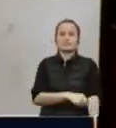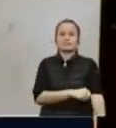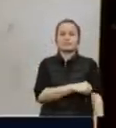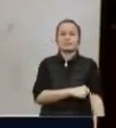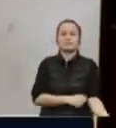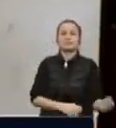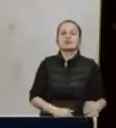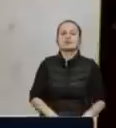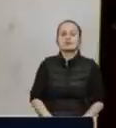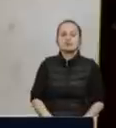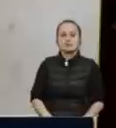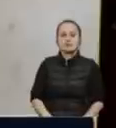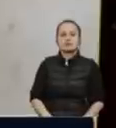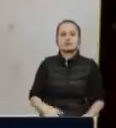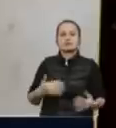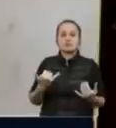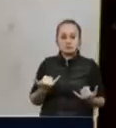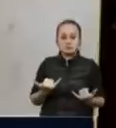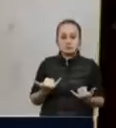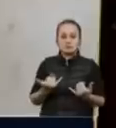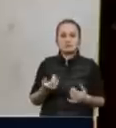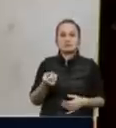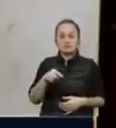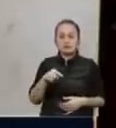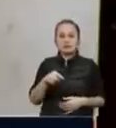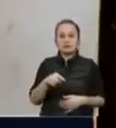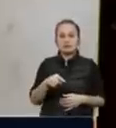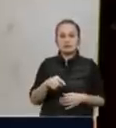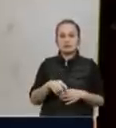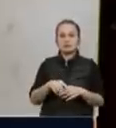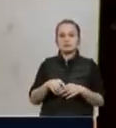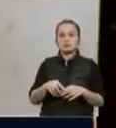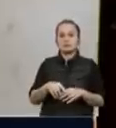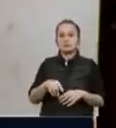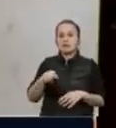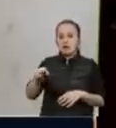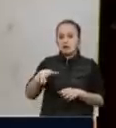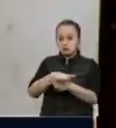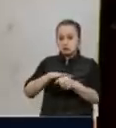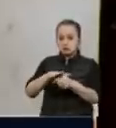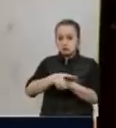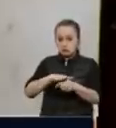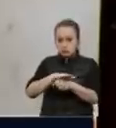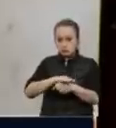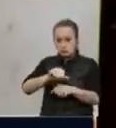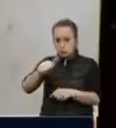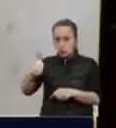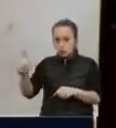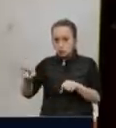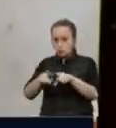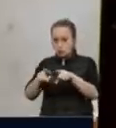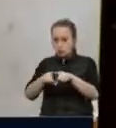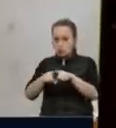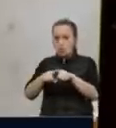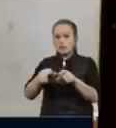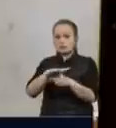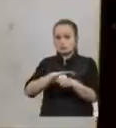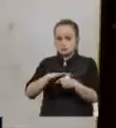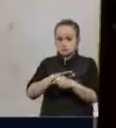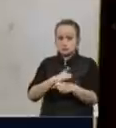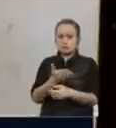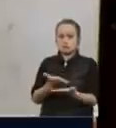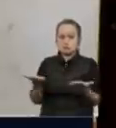ha ocurrido en otros lugares con otros personajes similares, sino